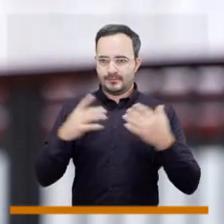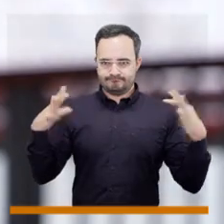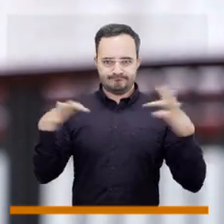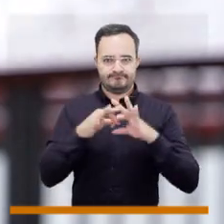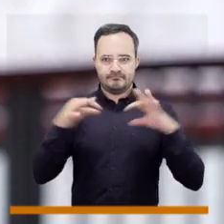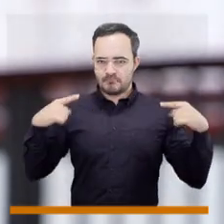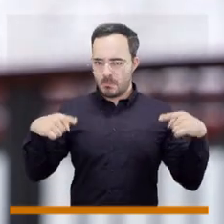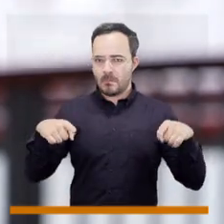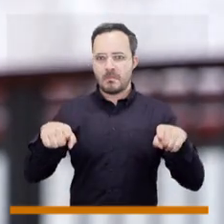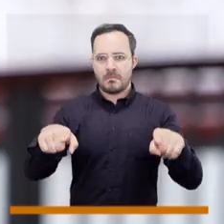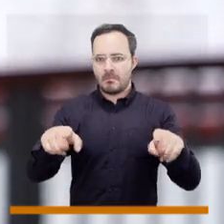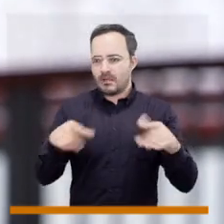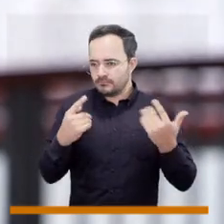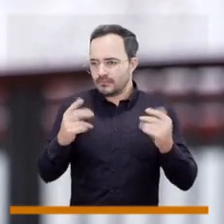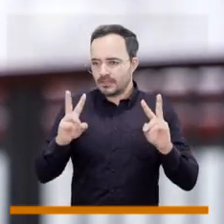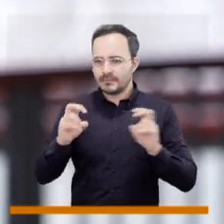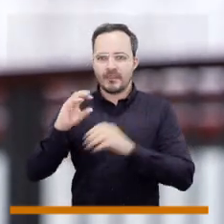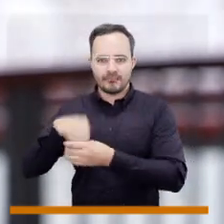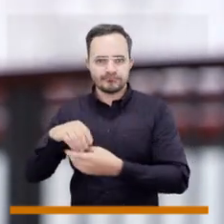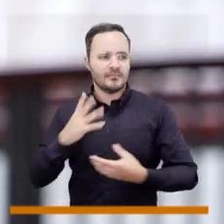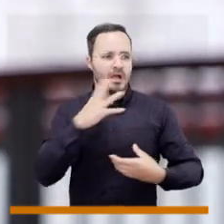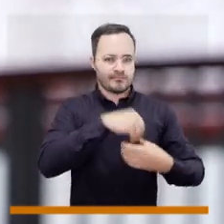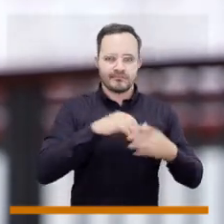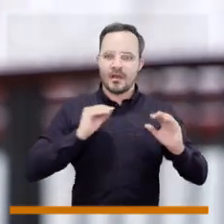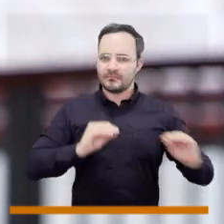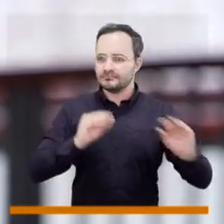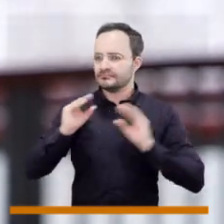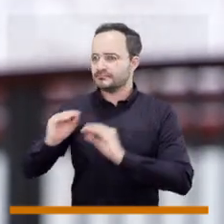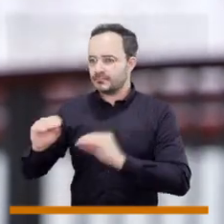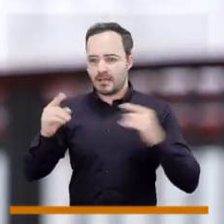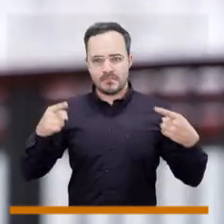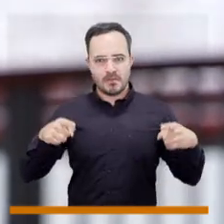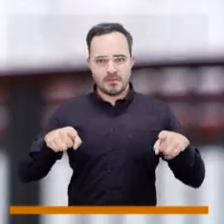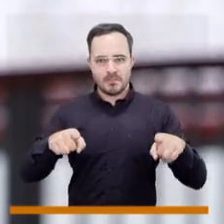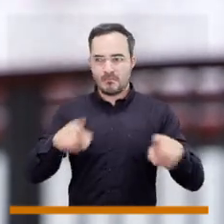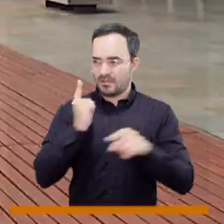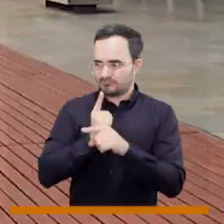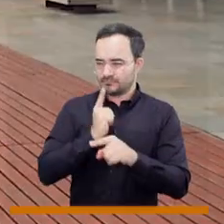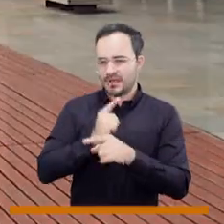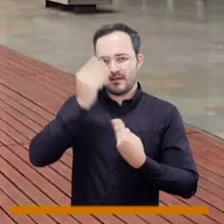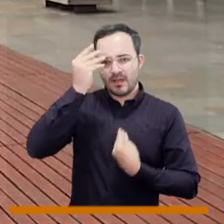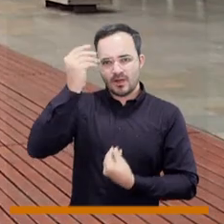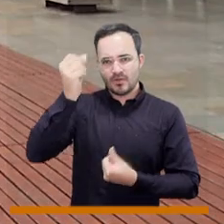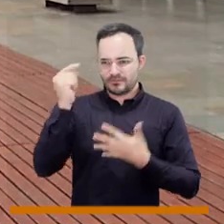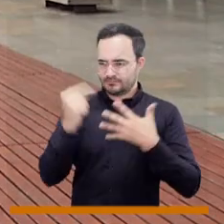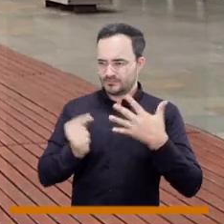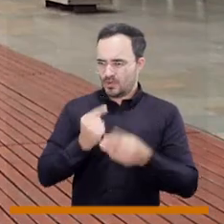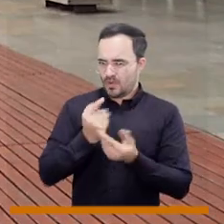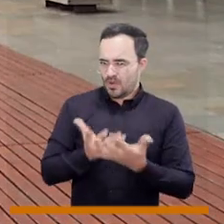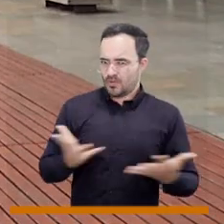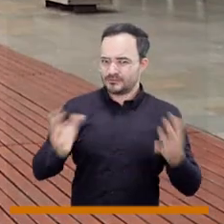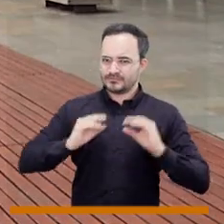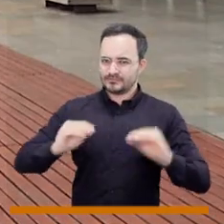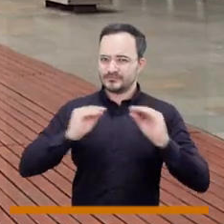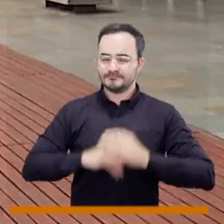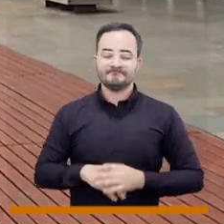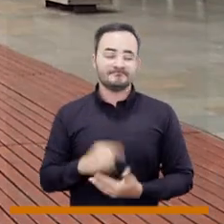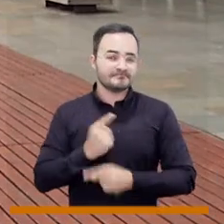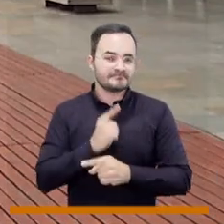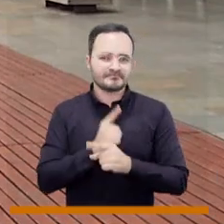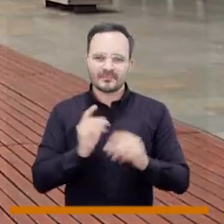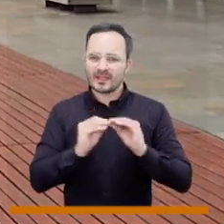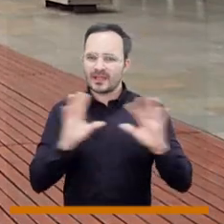puedan trabajar de forma conjunta y además también unidos en pro a unas causas y valores? Sí, realmente lo que hablábamos